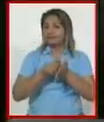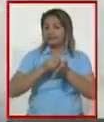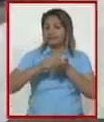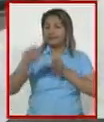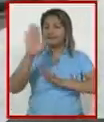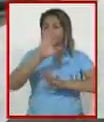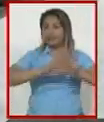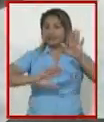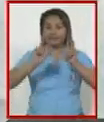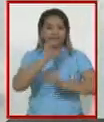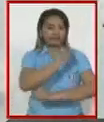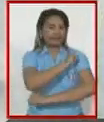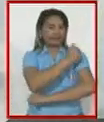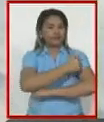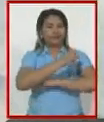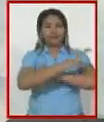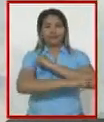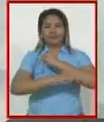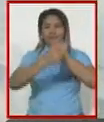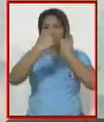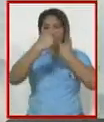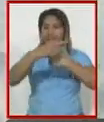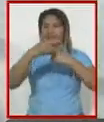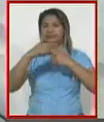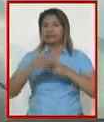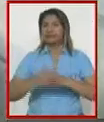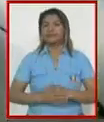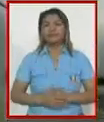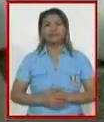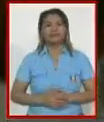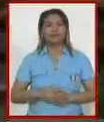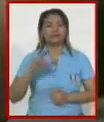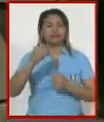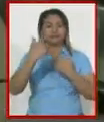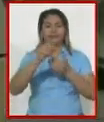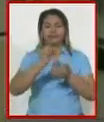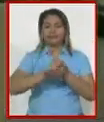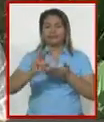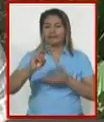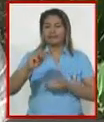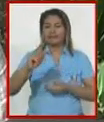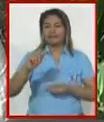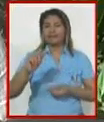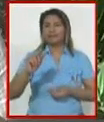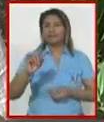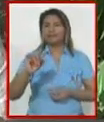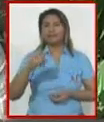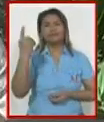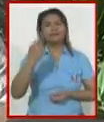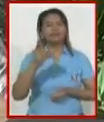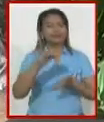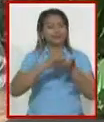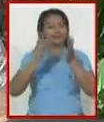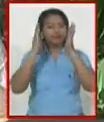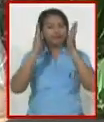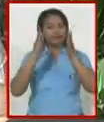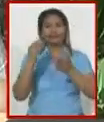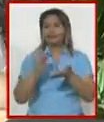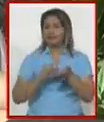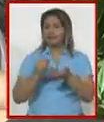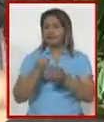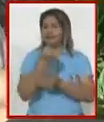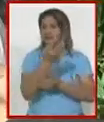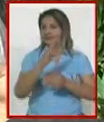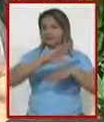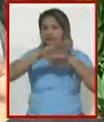y preocupación de las autoridades nacionales en las fronteras, y no es la frontera de San Matías la única que está en descuido, sino son la